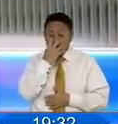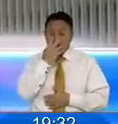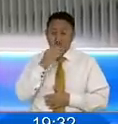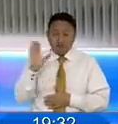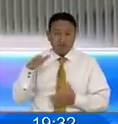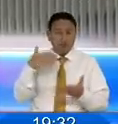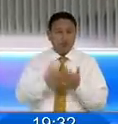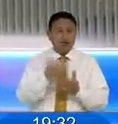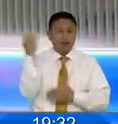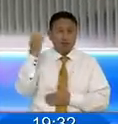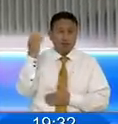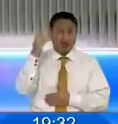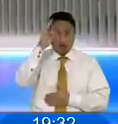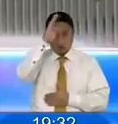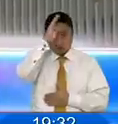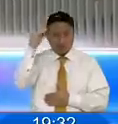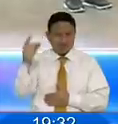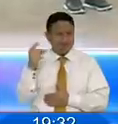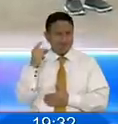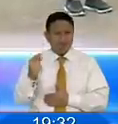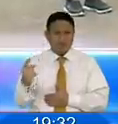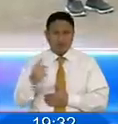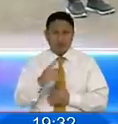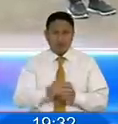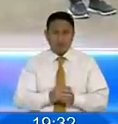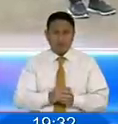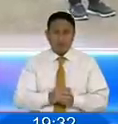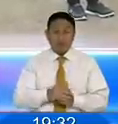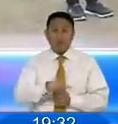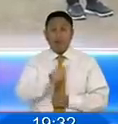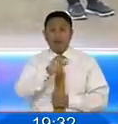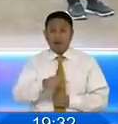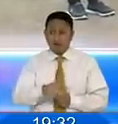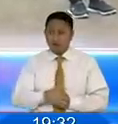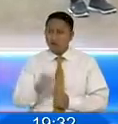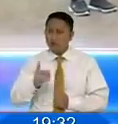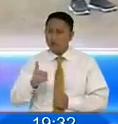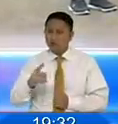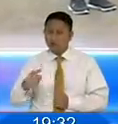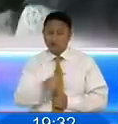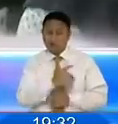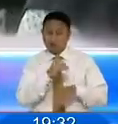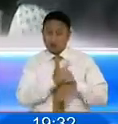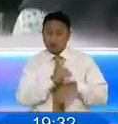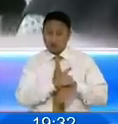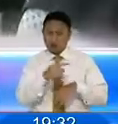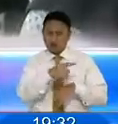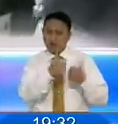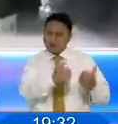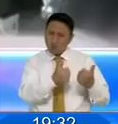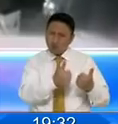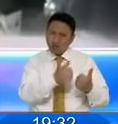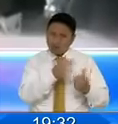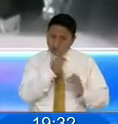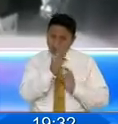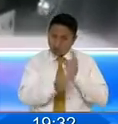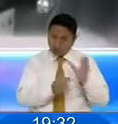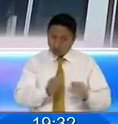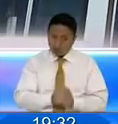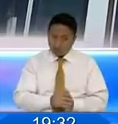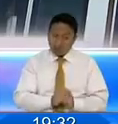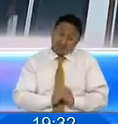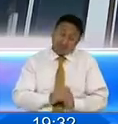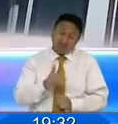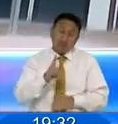acudir a emergencias de una casa de salud, pero alguien le recomendó a un médico experto en tratar a pacientes COVID. No fue más. El